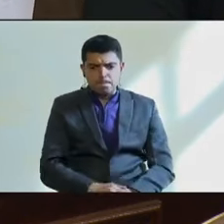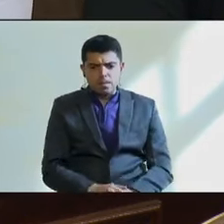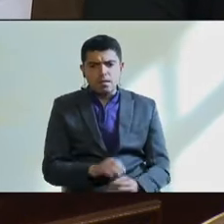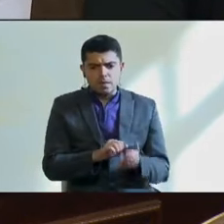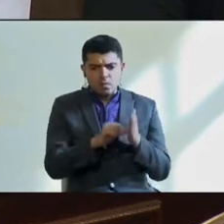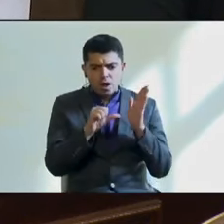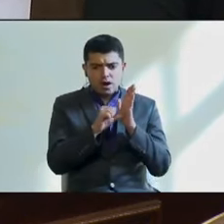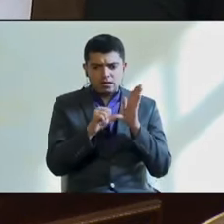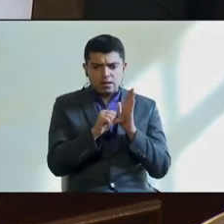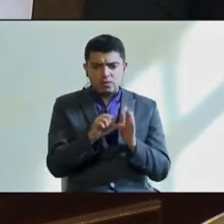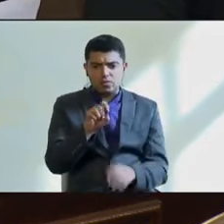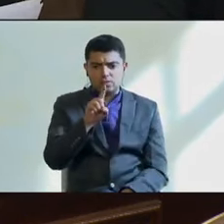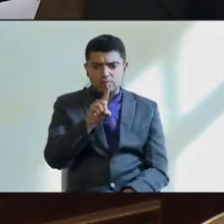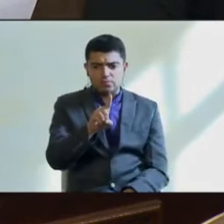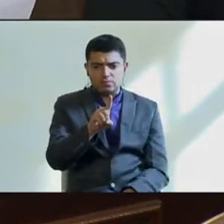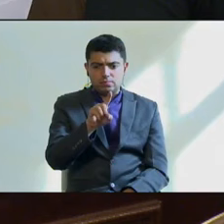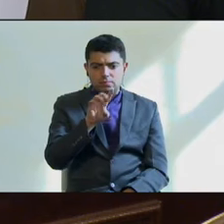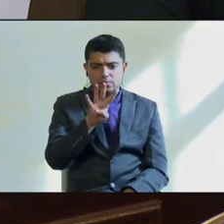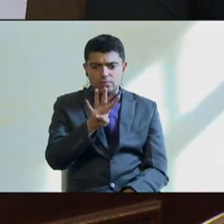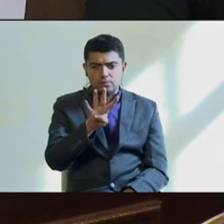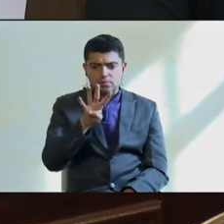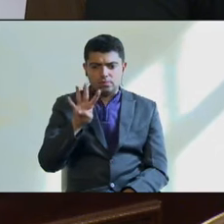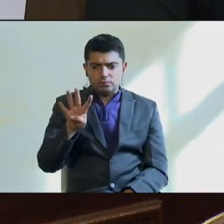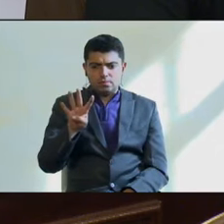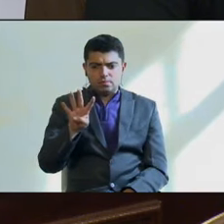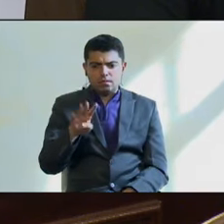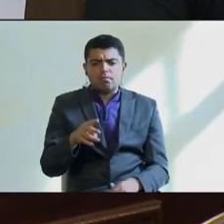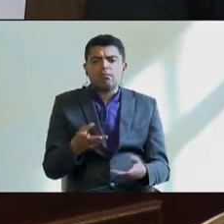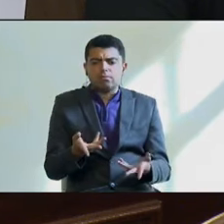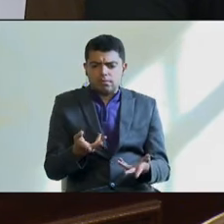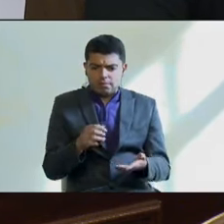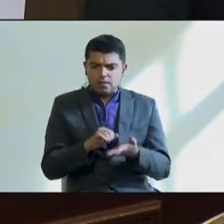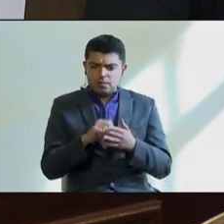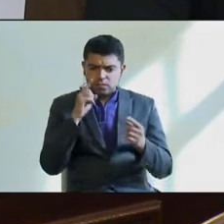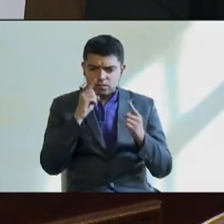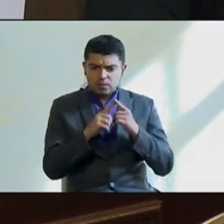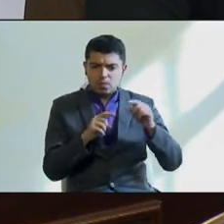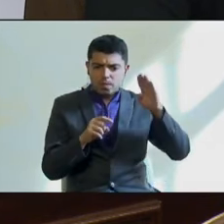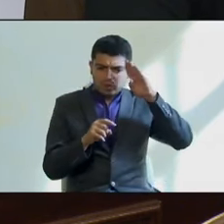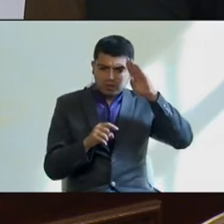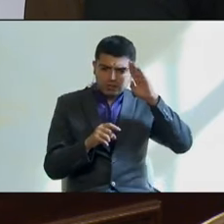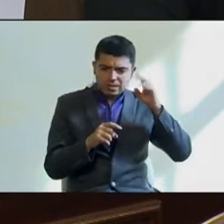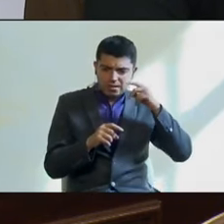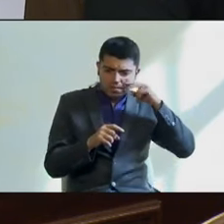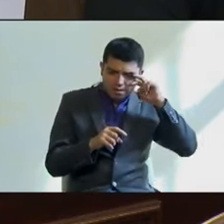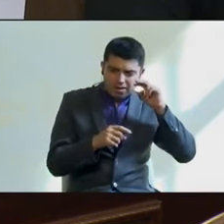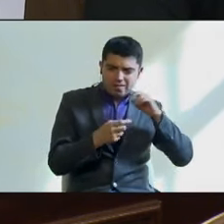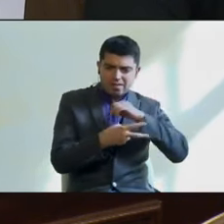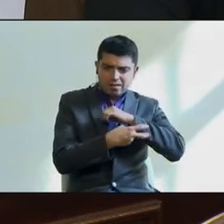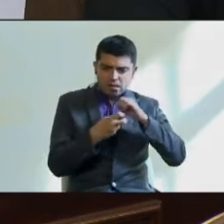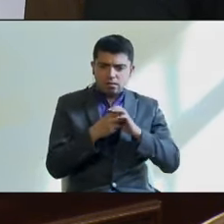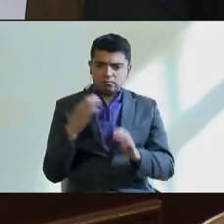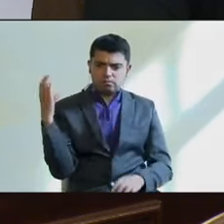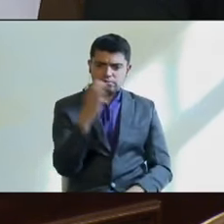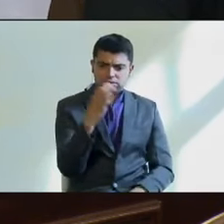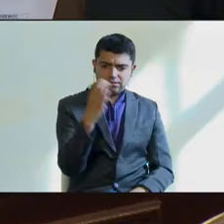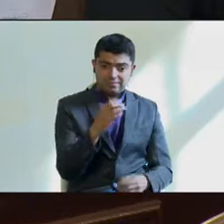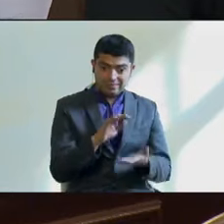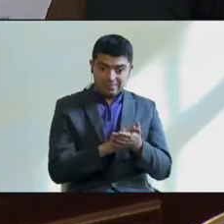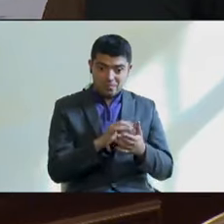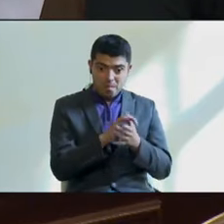artículo 144 para premiar la corrupción en la Policía Nacional yo no me